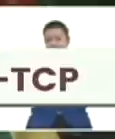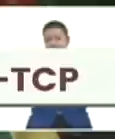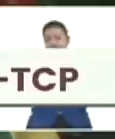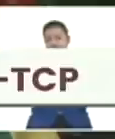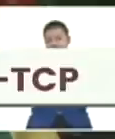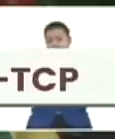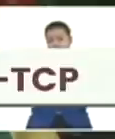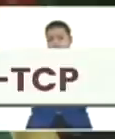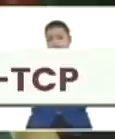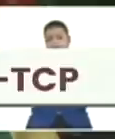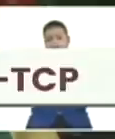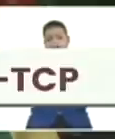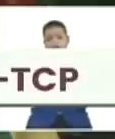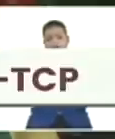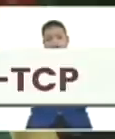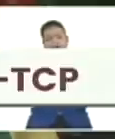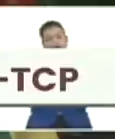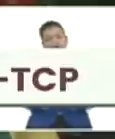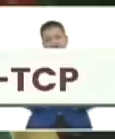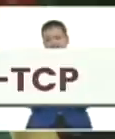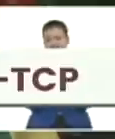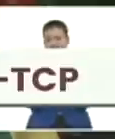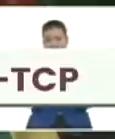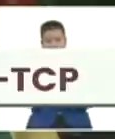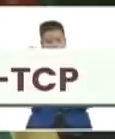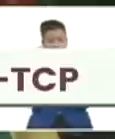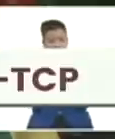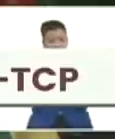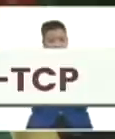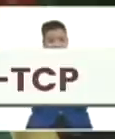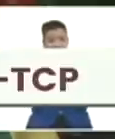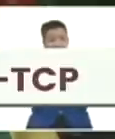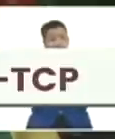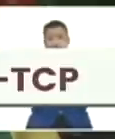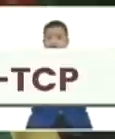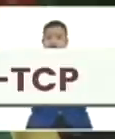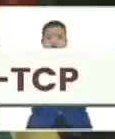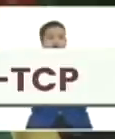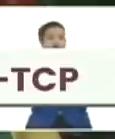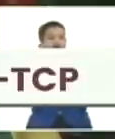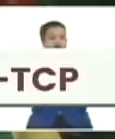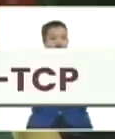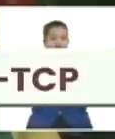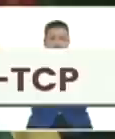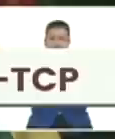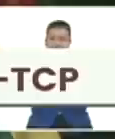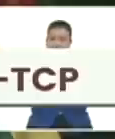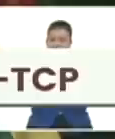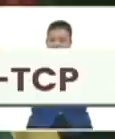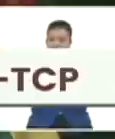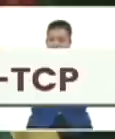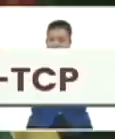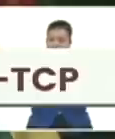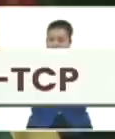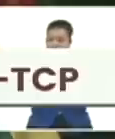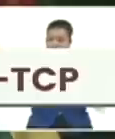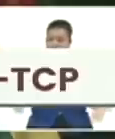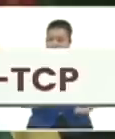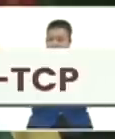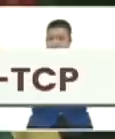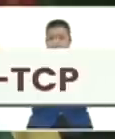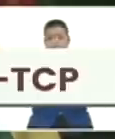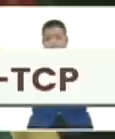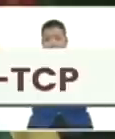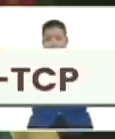Nicaragua. Con bloqueos y sanciones no se podrá construir nunca un futuro sostenible, resiliente, equitativo en el